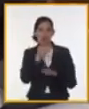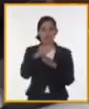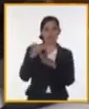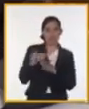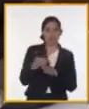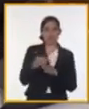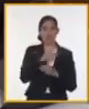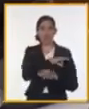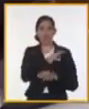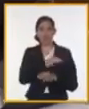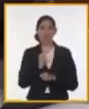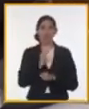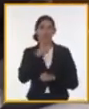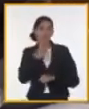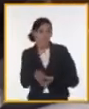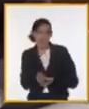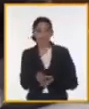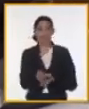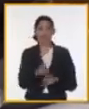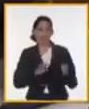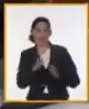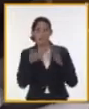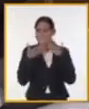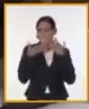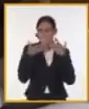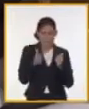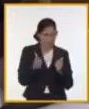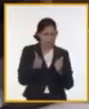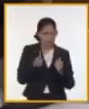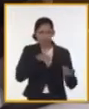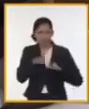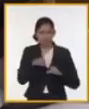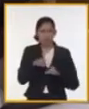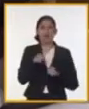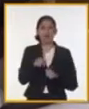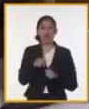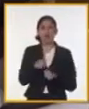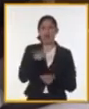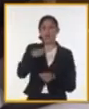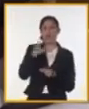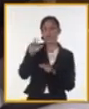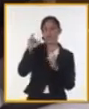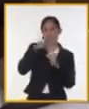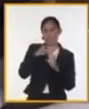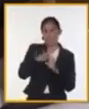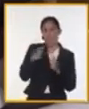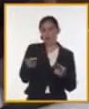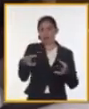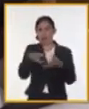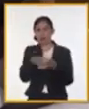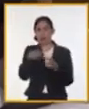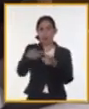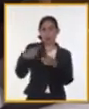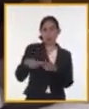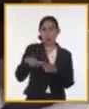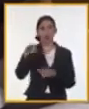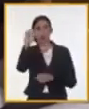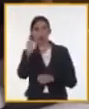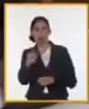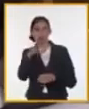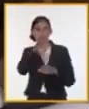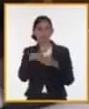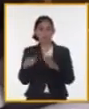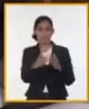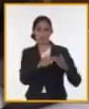el secretariado nacional, los secretariados provinciales, hasta los secretariados municipales. Estos son organizaciones del barrio, que yo creo que es donde